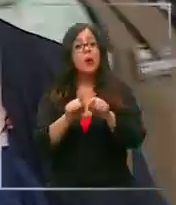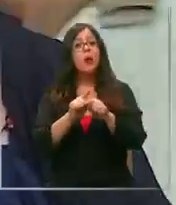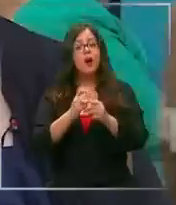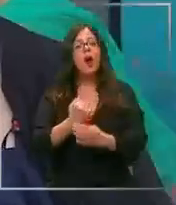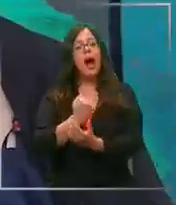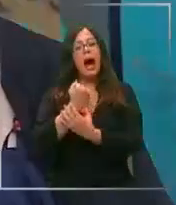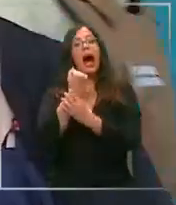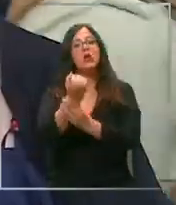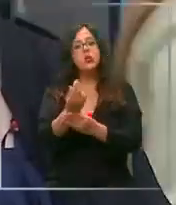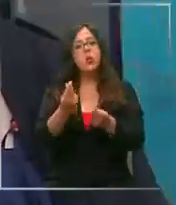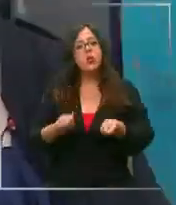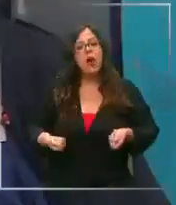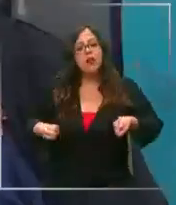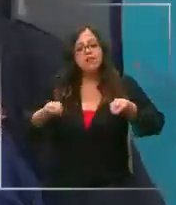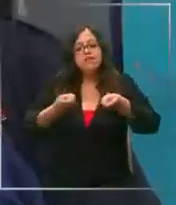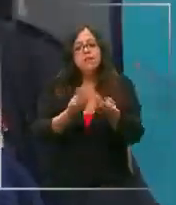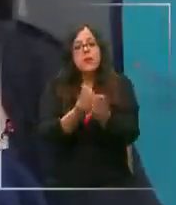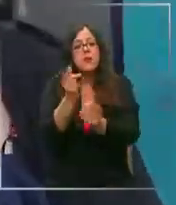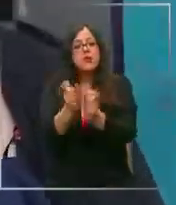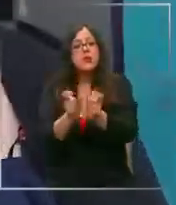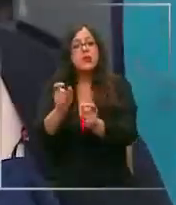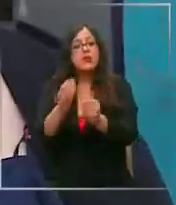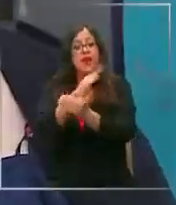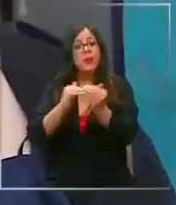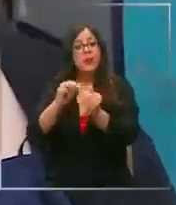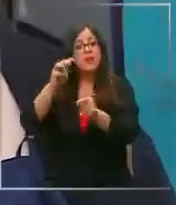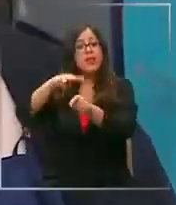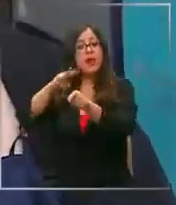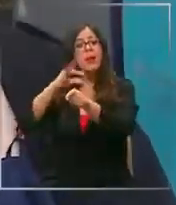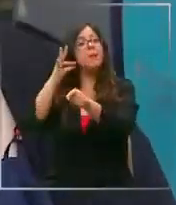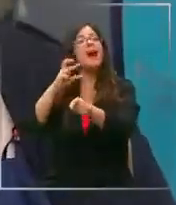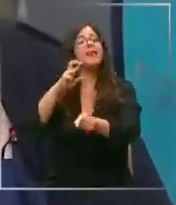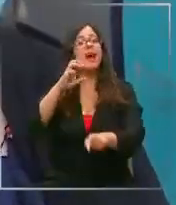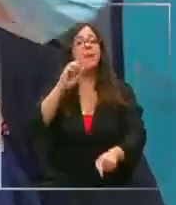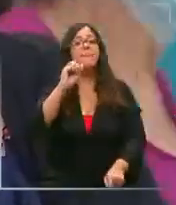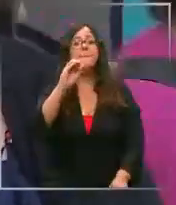bolsillo de miles de pacientes como la mamá de Paola.